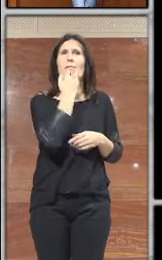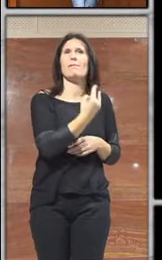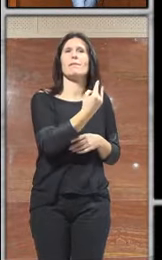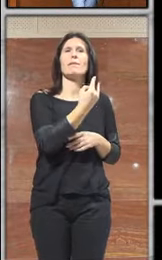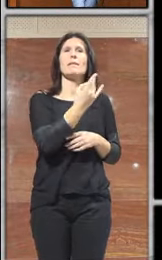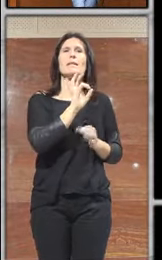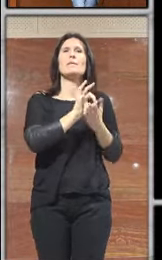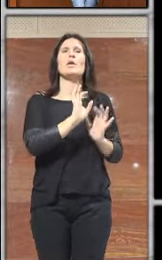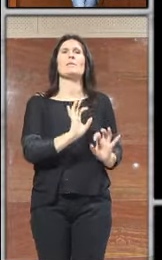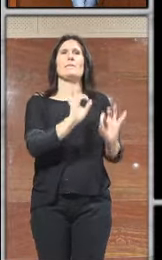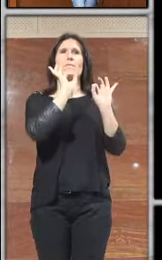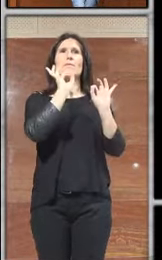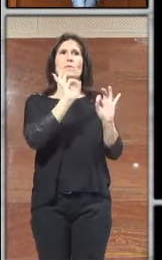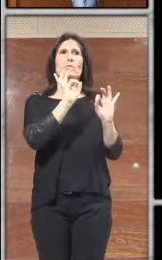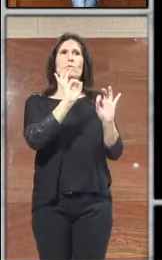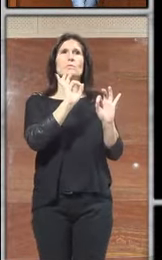específicos.